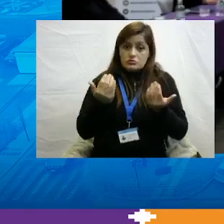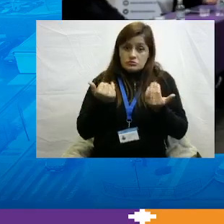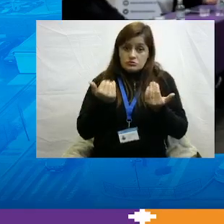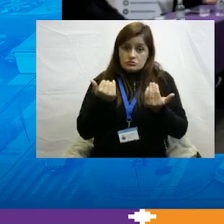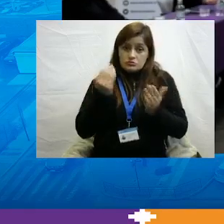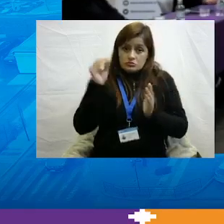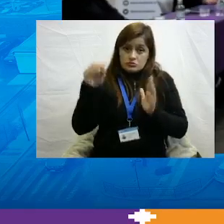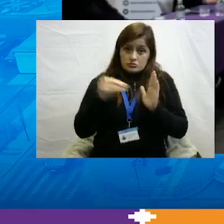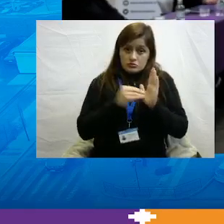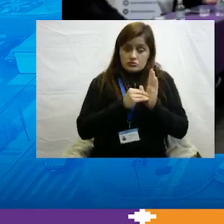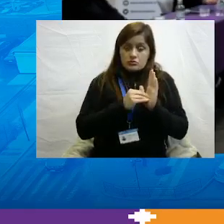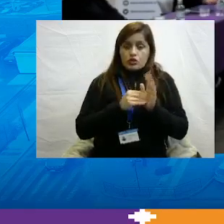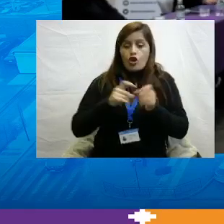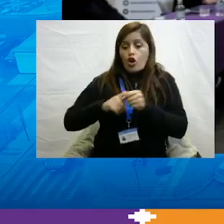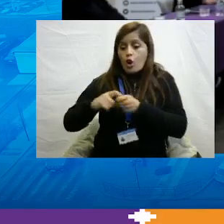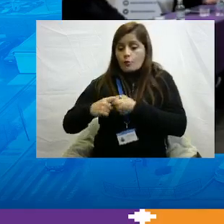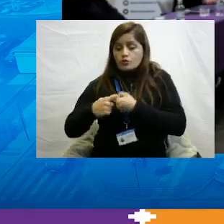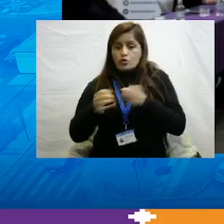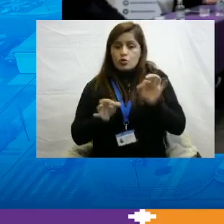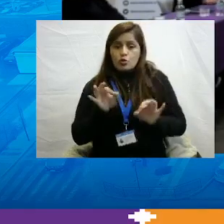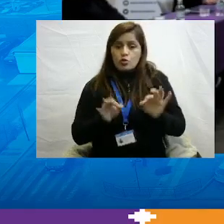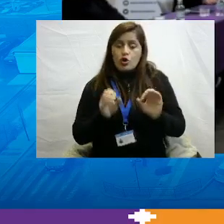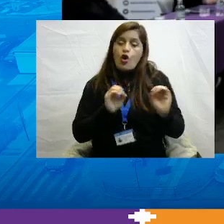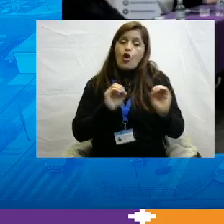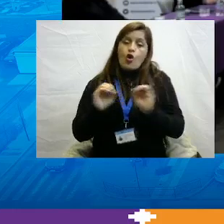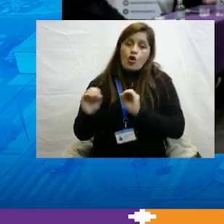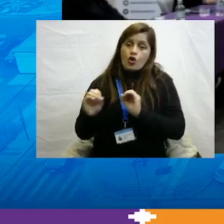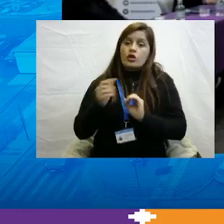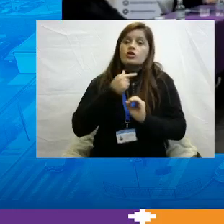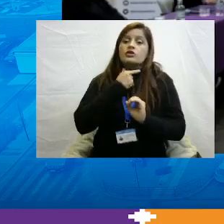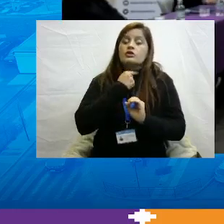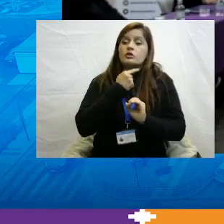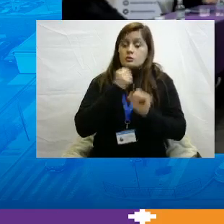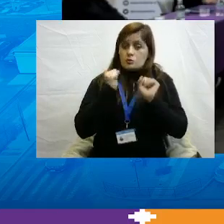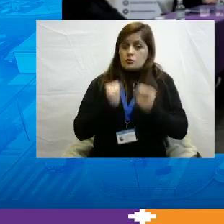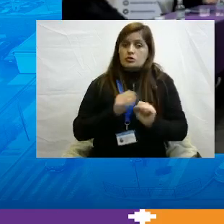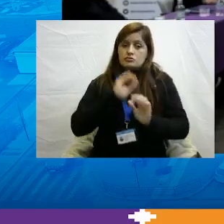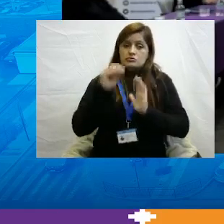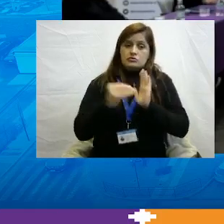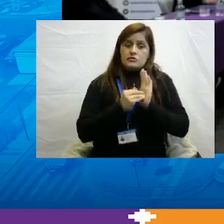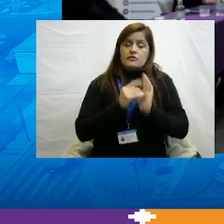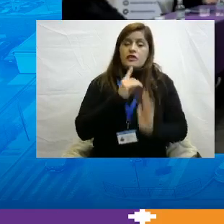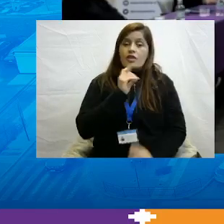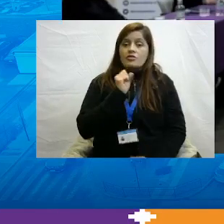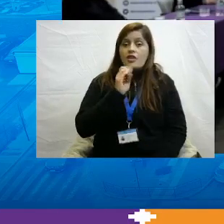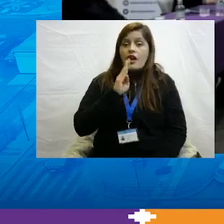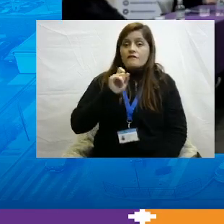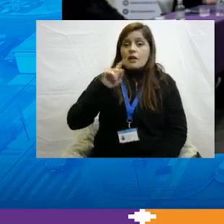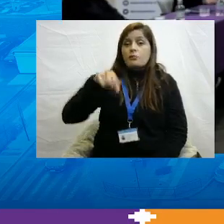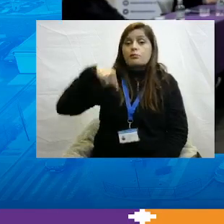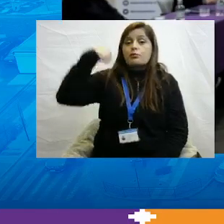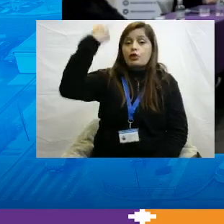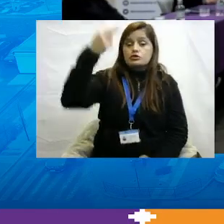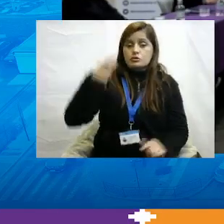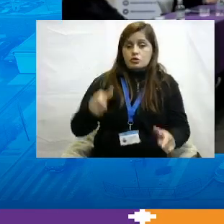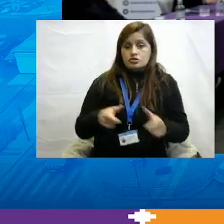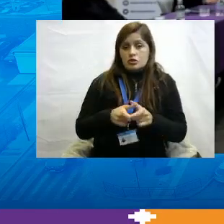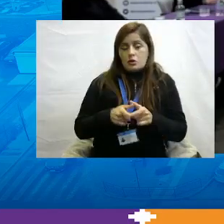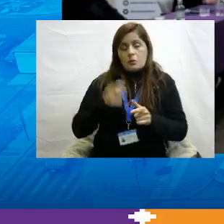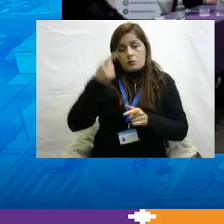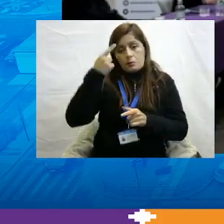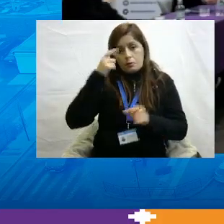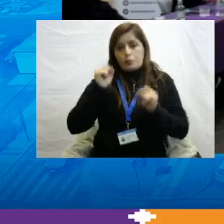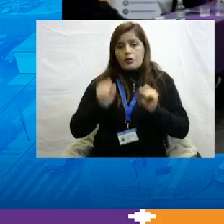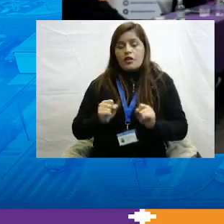alguna comisión jurídica o bien también lo podemos plantear en una tabla del próximo consejo para